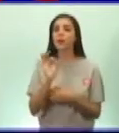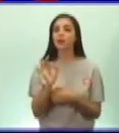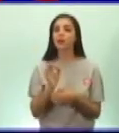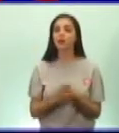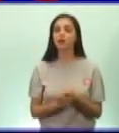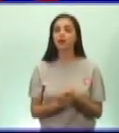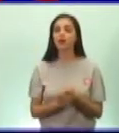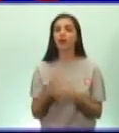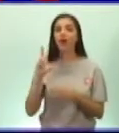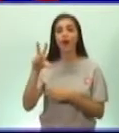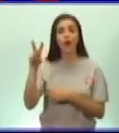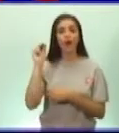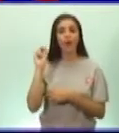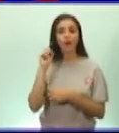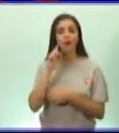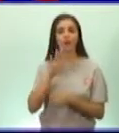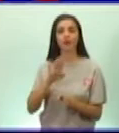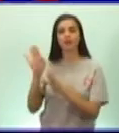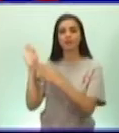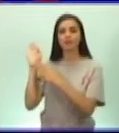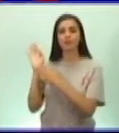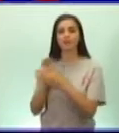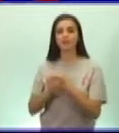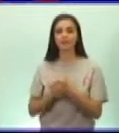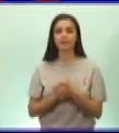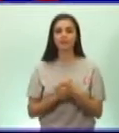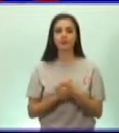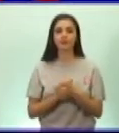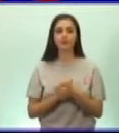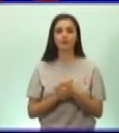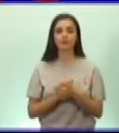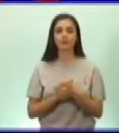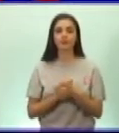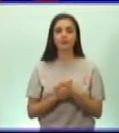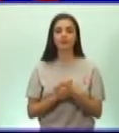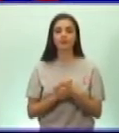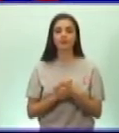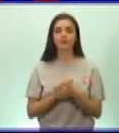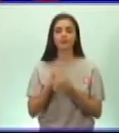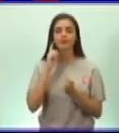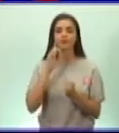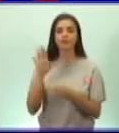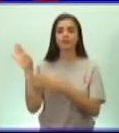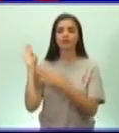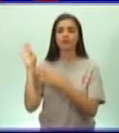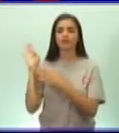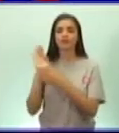imagen del sistema renal. Observamos aquí ahora de una forma más